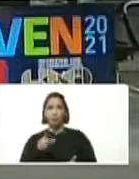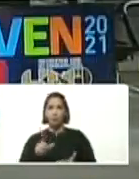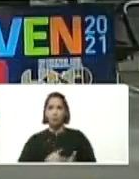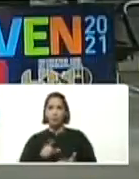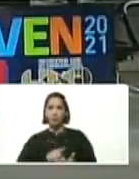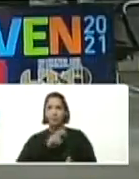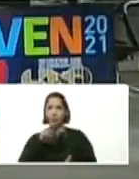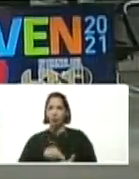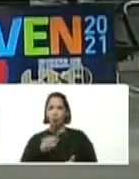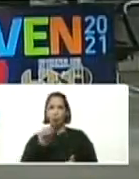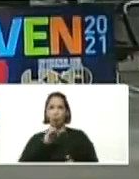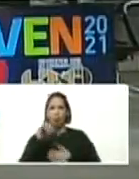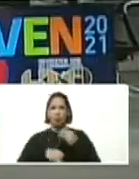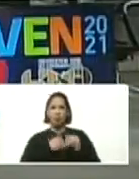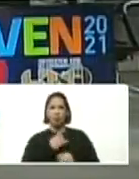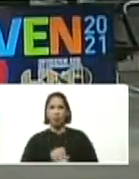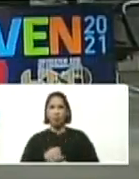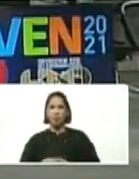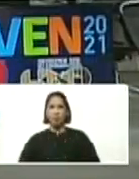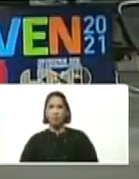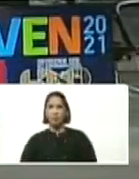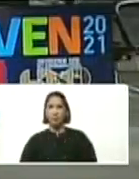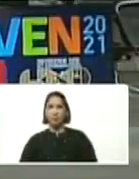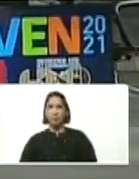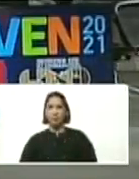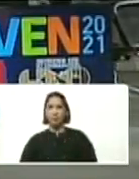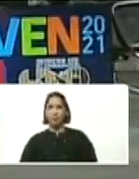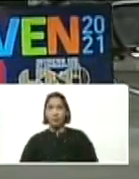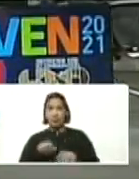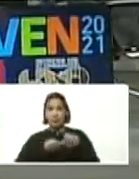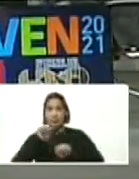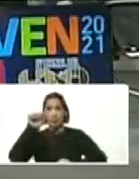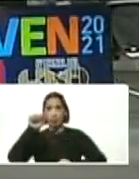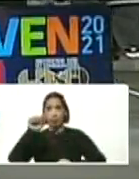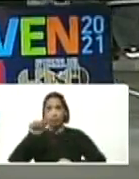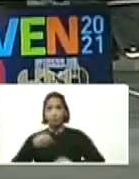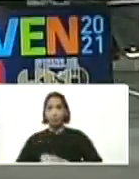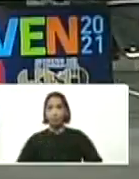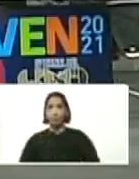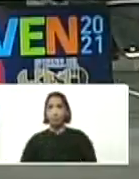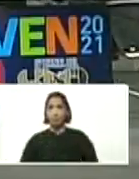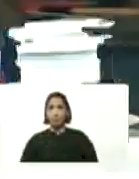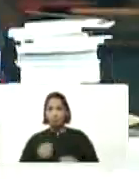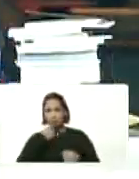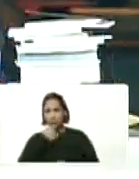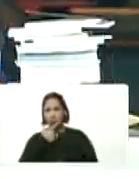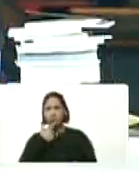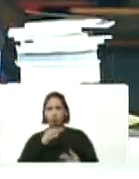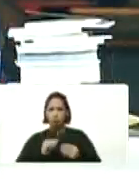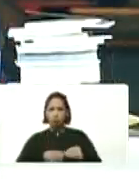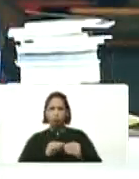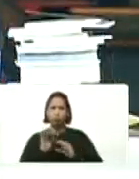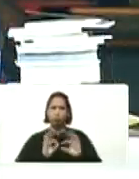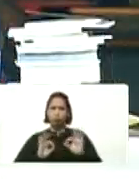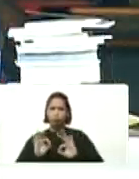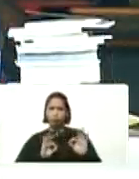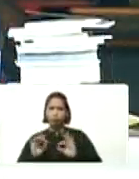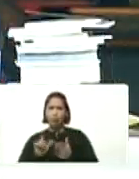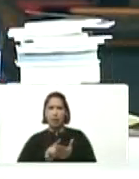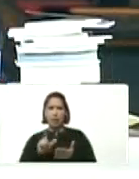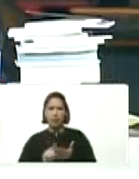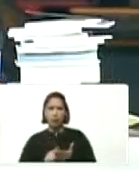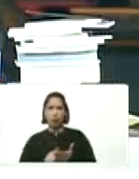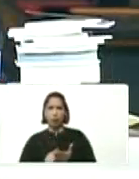o internacional, Raulito? De San Cristóbal. Muy bella su edición, su preparación. Un libro